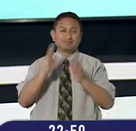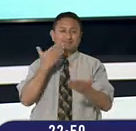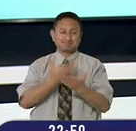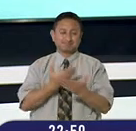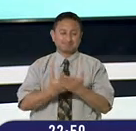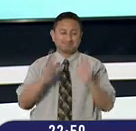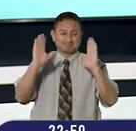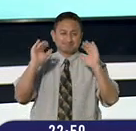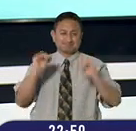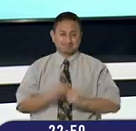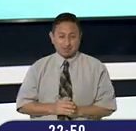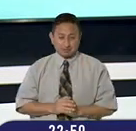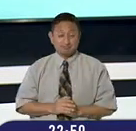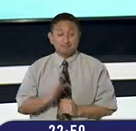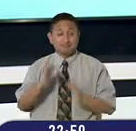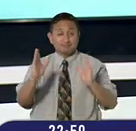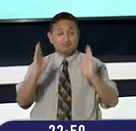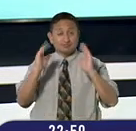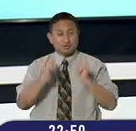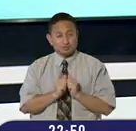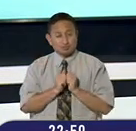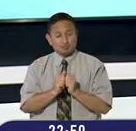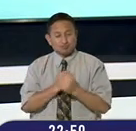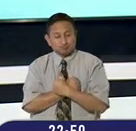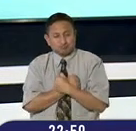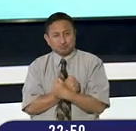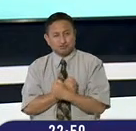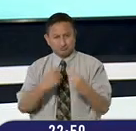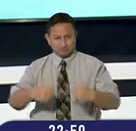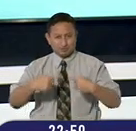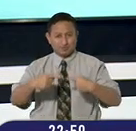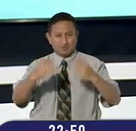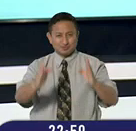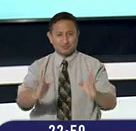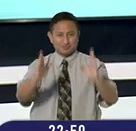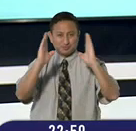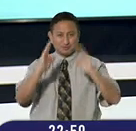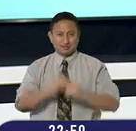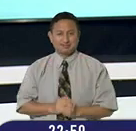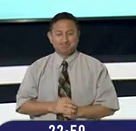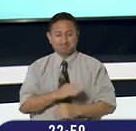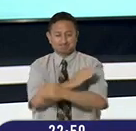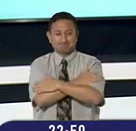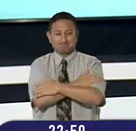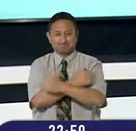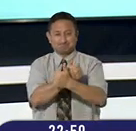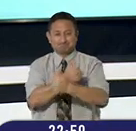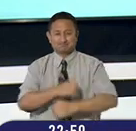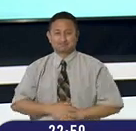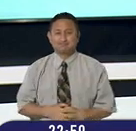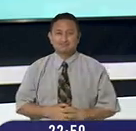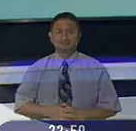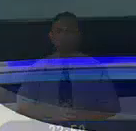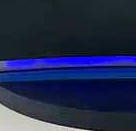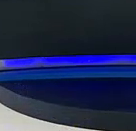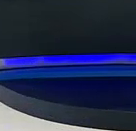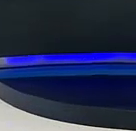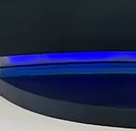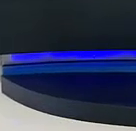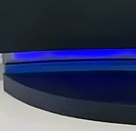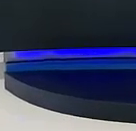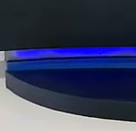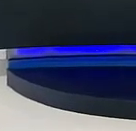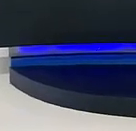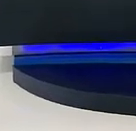despedimos, amigos. Gracias por su compañía, cariño, pero sobre todo, fiel sintonía. Un abrazo grande.